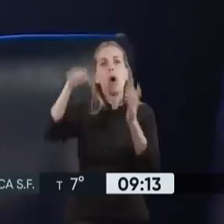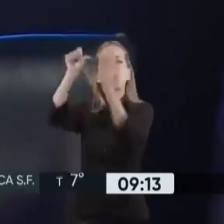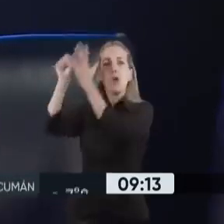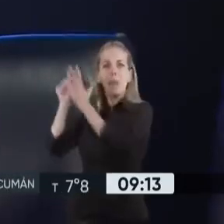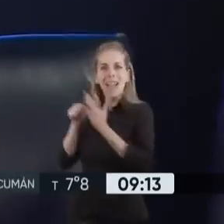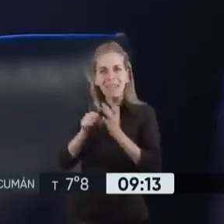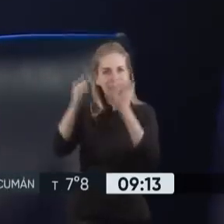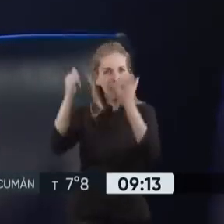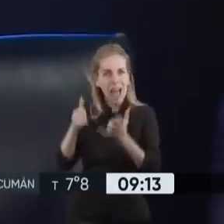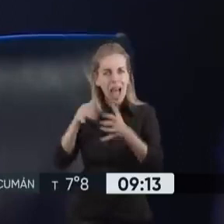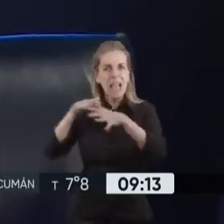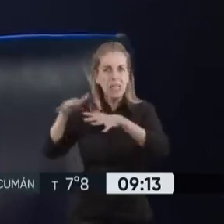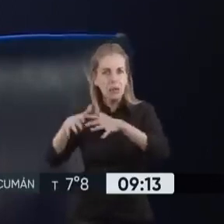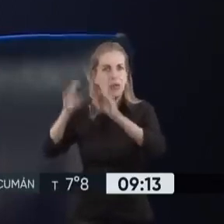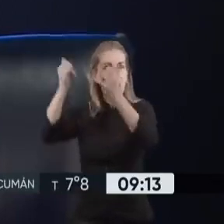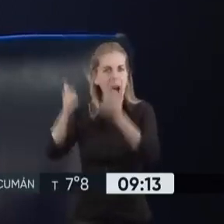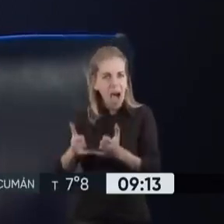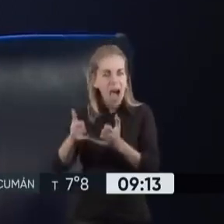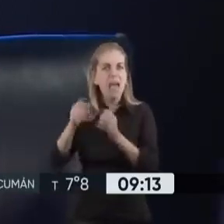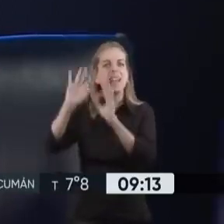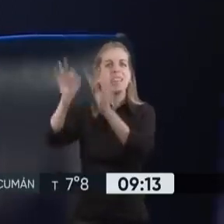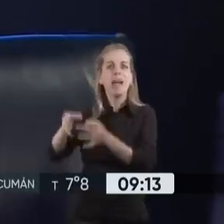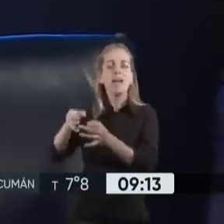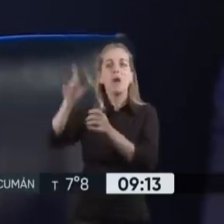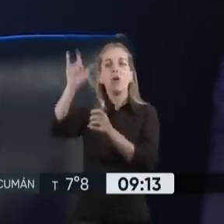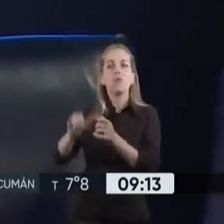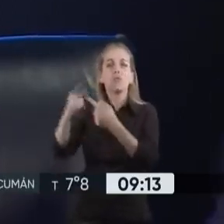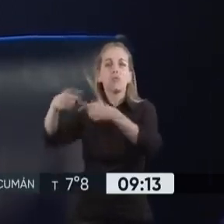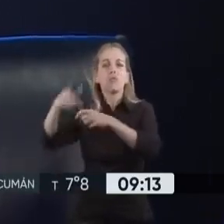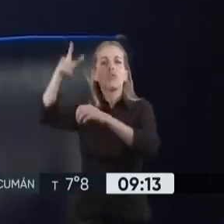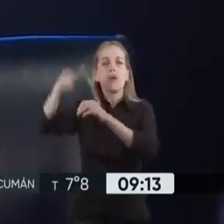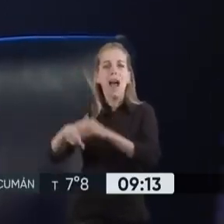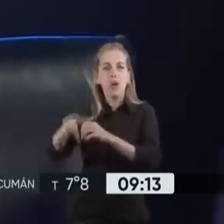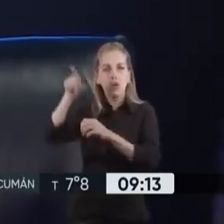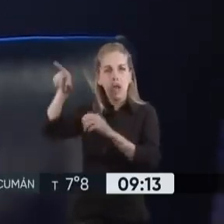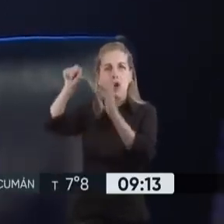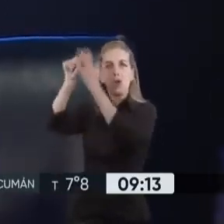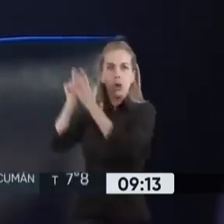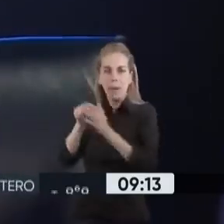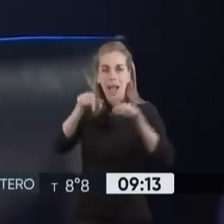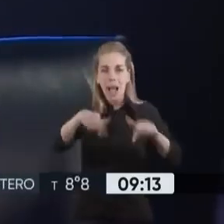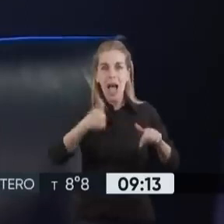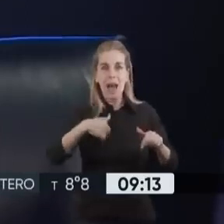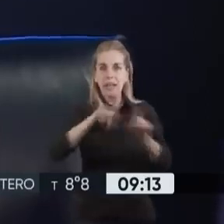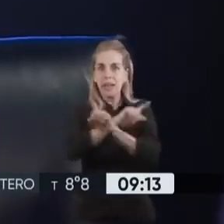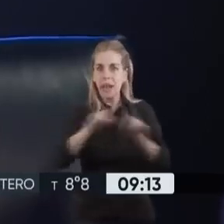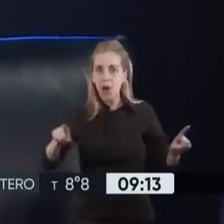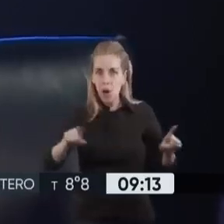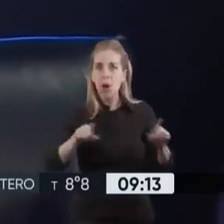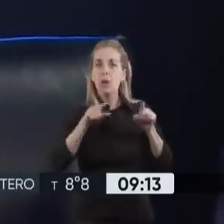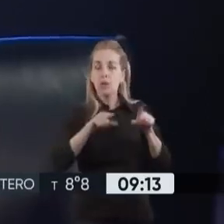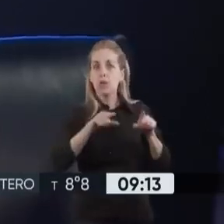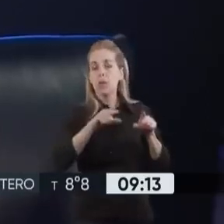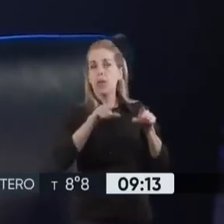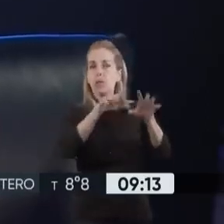situaciones de cortes programados de energía en argentina eso no está sucediendo y con esa gran exportación que está logrando